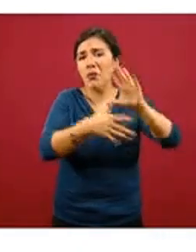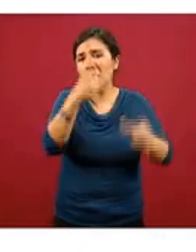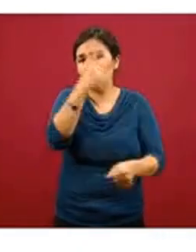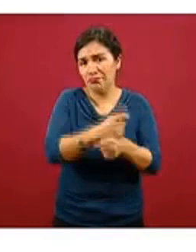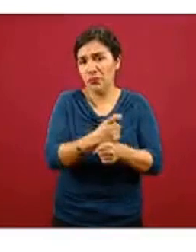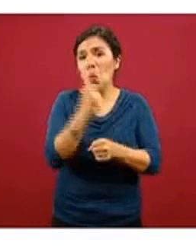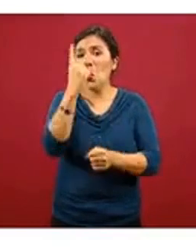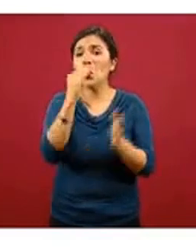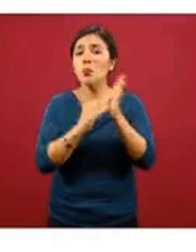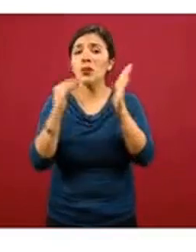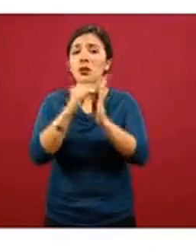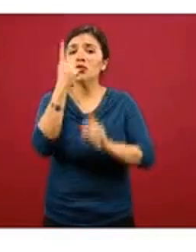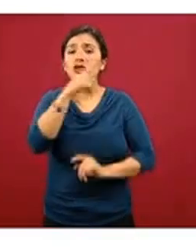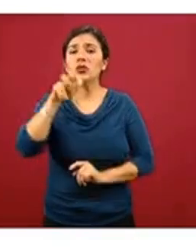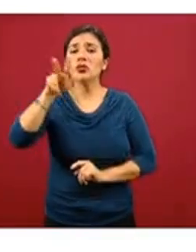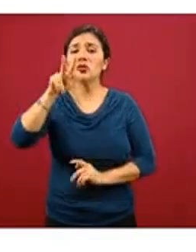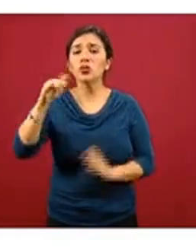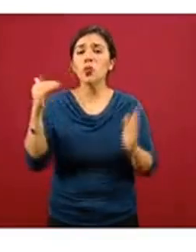proporción.